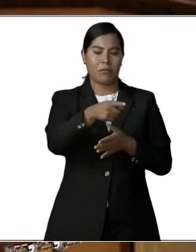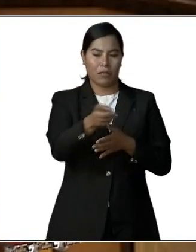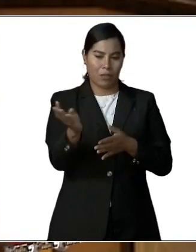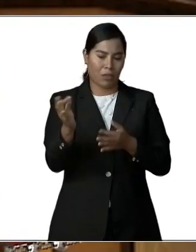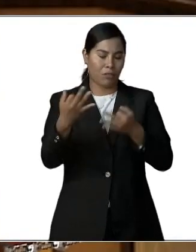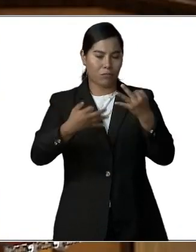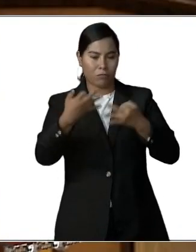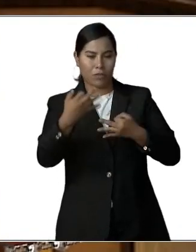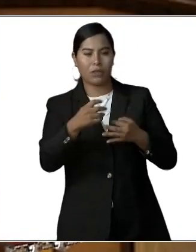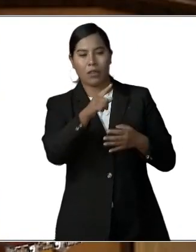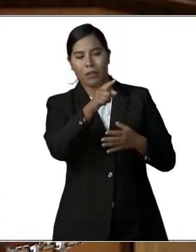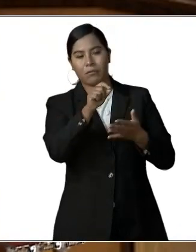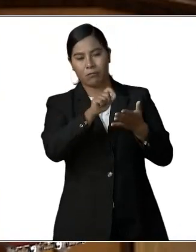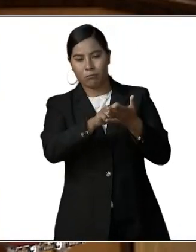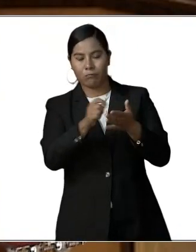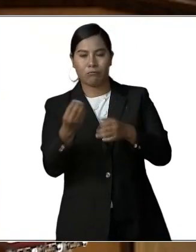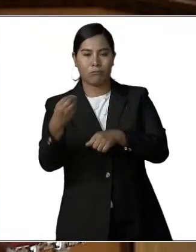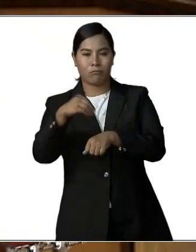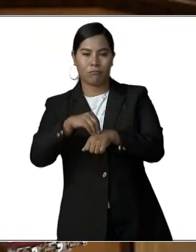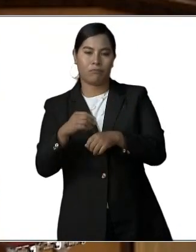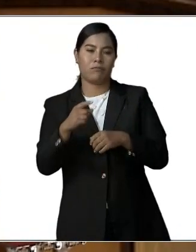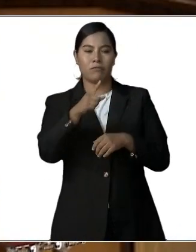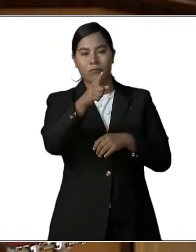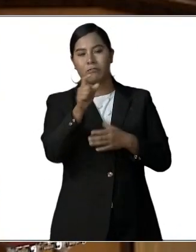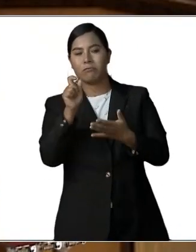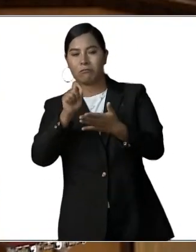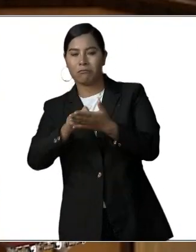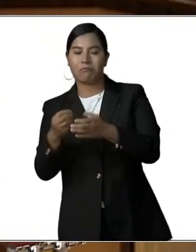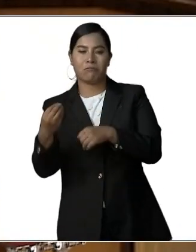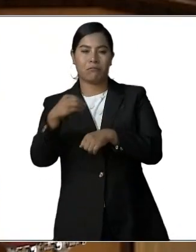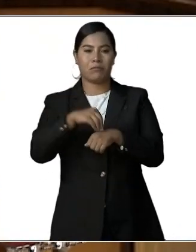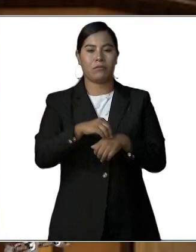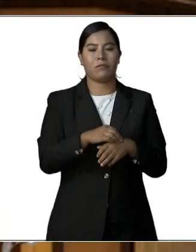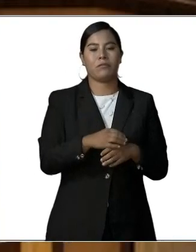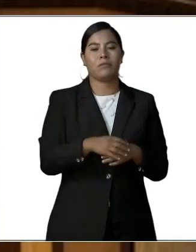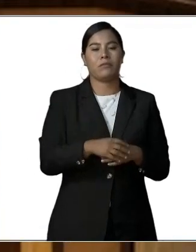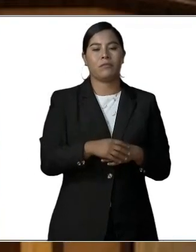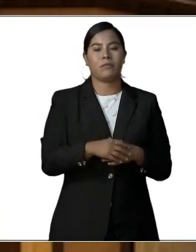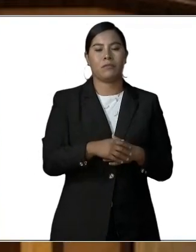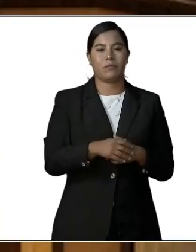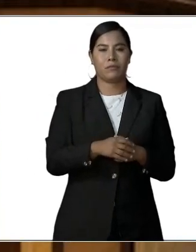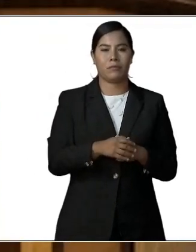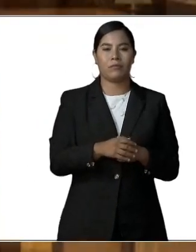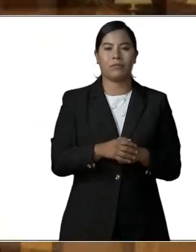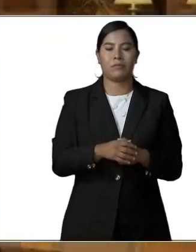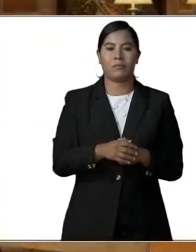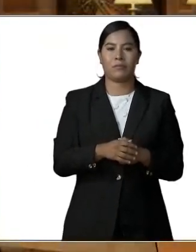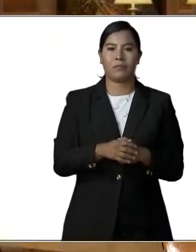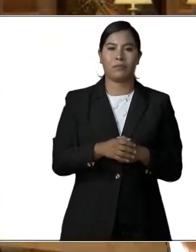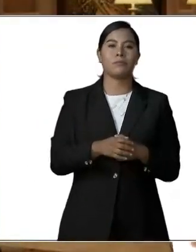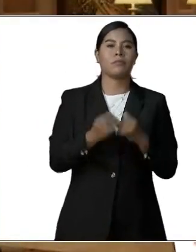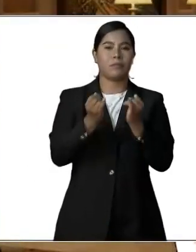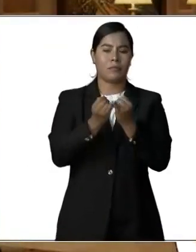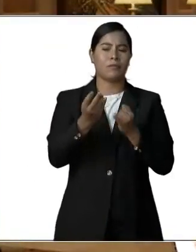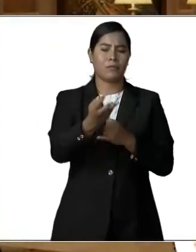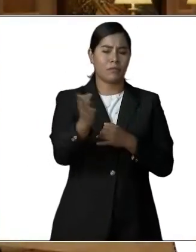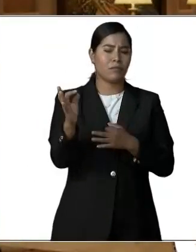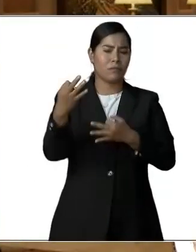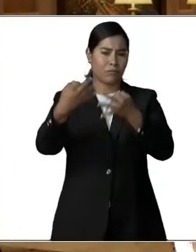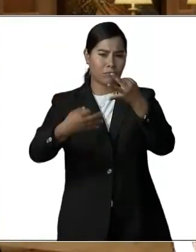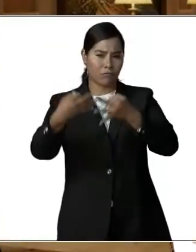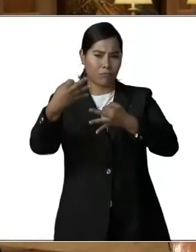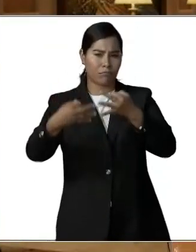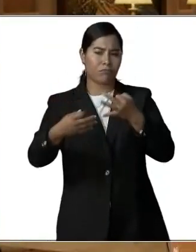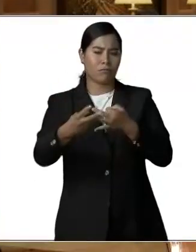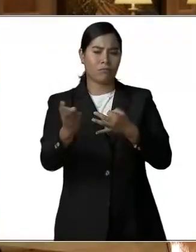en la final van a pasar las rondallas que el jurado calificador disponga. Esa es parte importante, lo que decía el jurado también ahí, porque a la hora de platicar